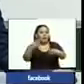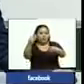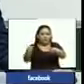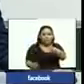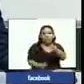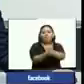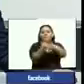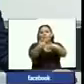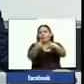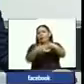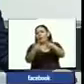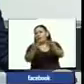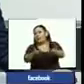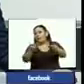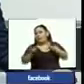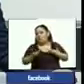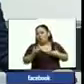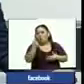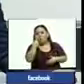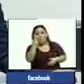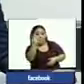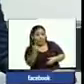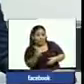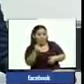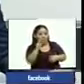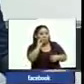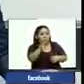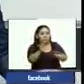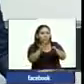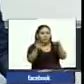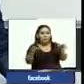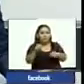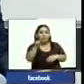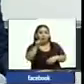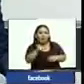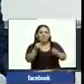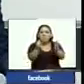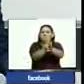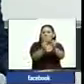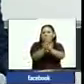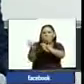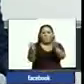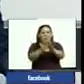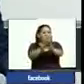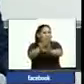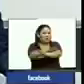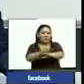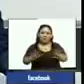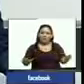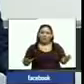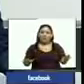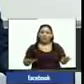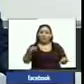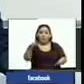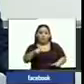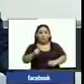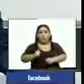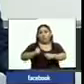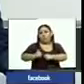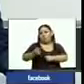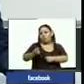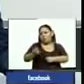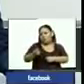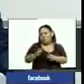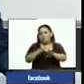ley de veteranos y así obtener beneficios. Uno de nuestros usuarios respondió, el conflicto ya pasó, los actuales veteranos recibieron